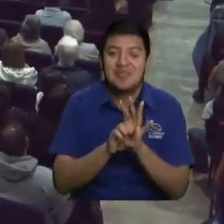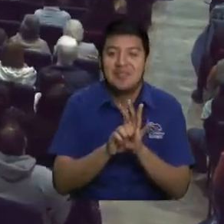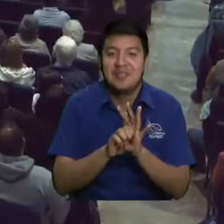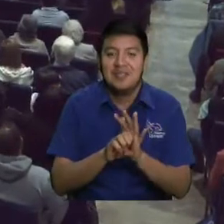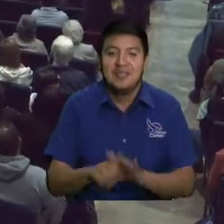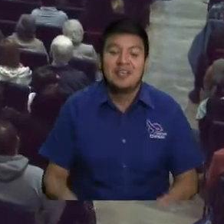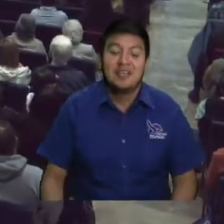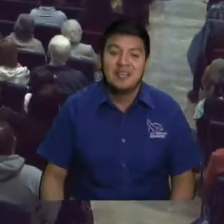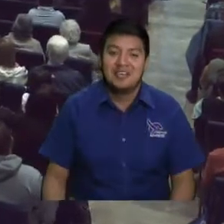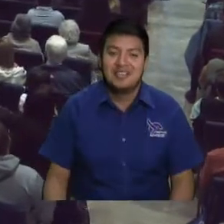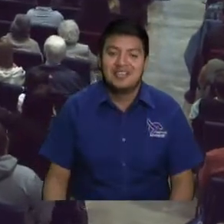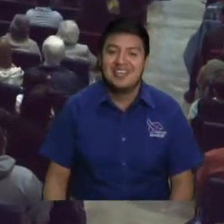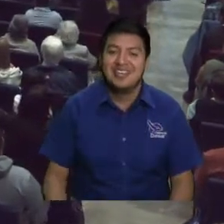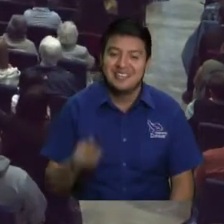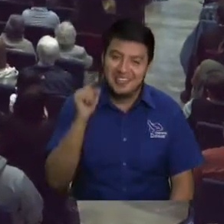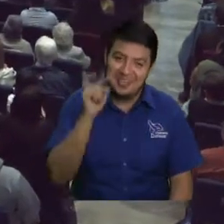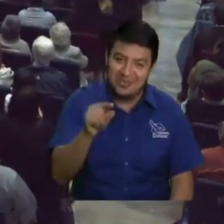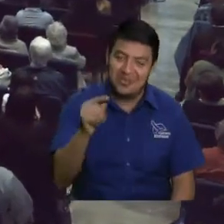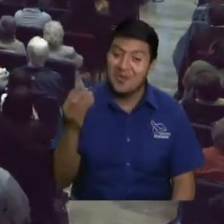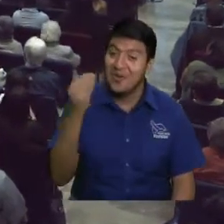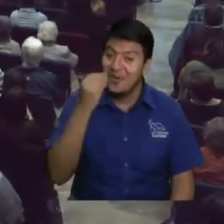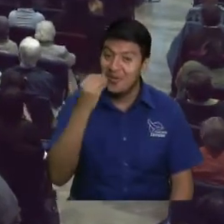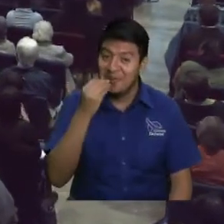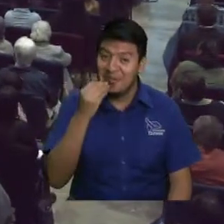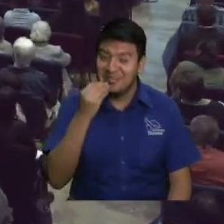y cuando le pegó la primera mordida,